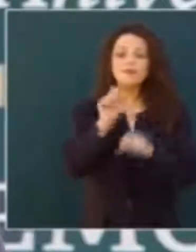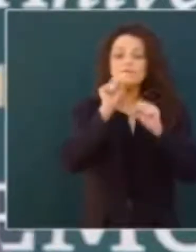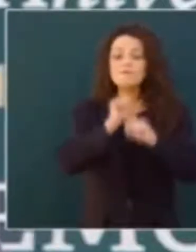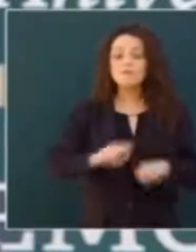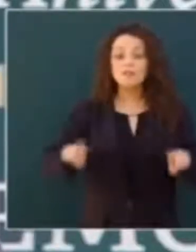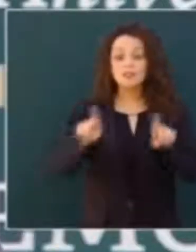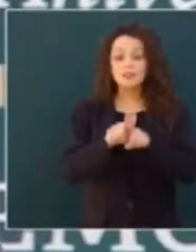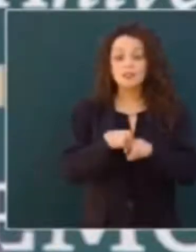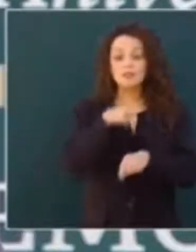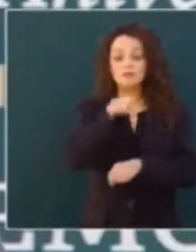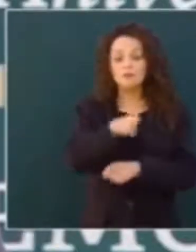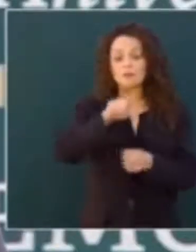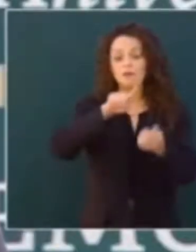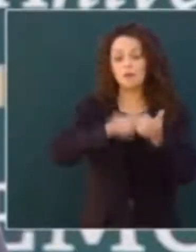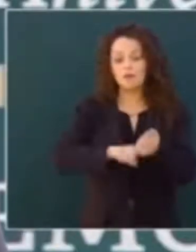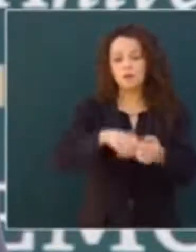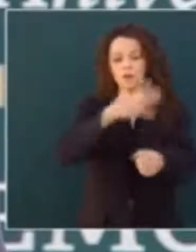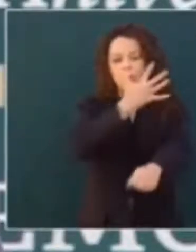honesto y austero.